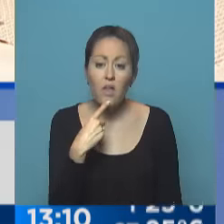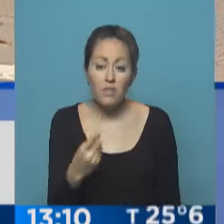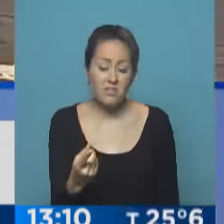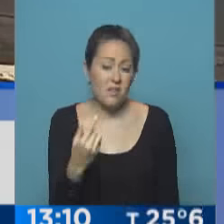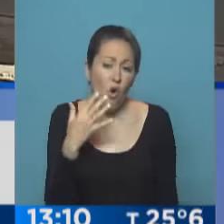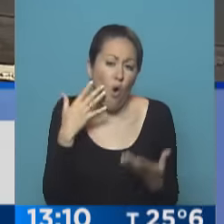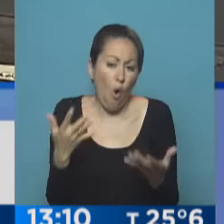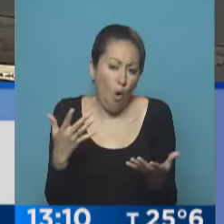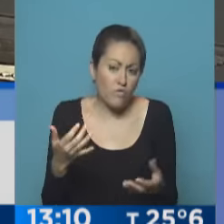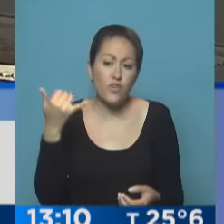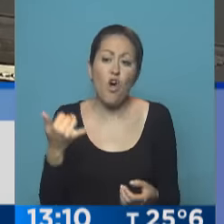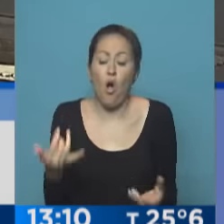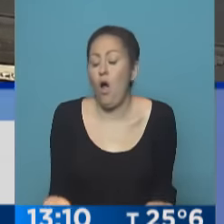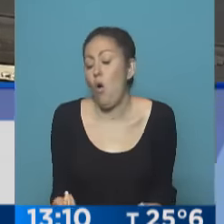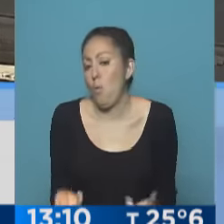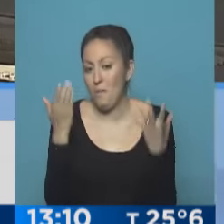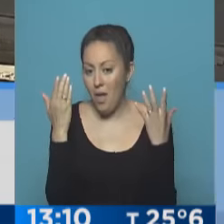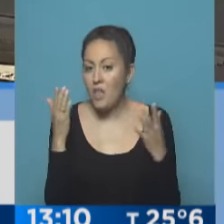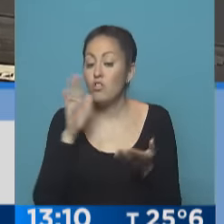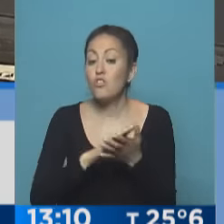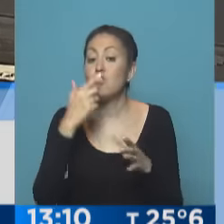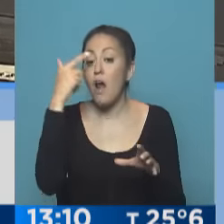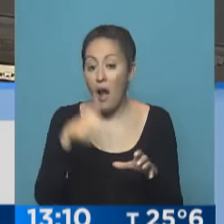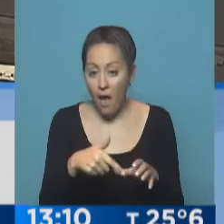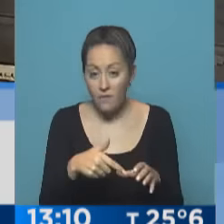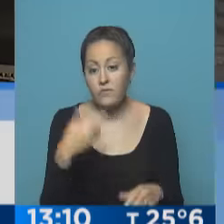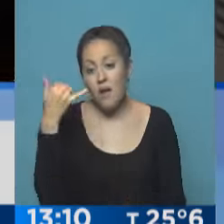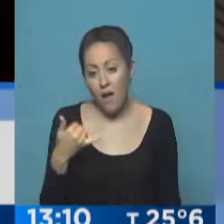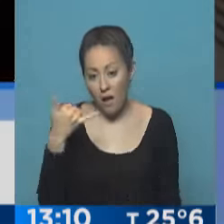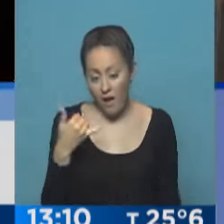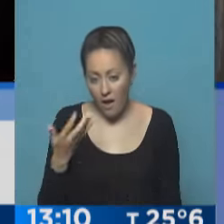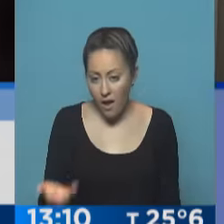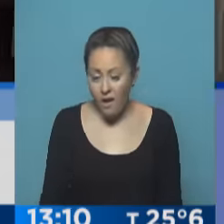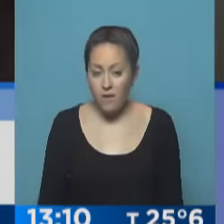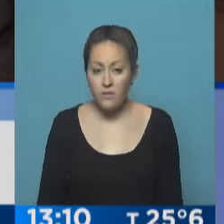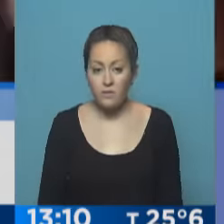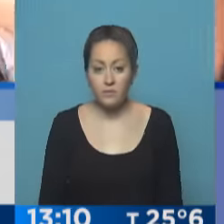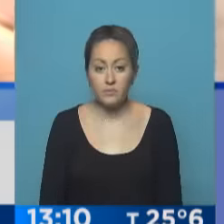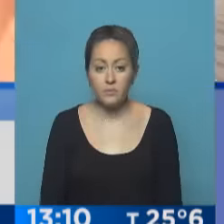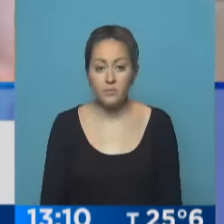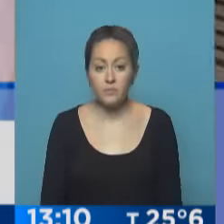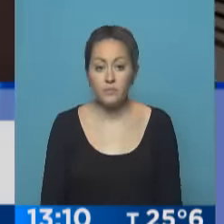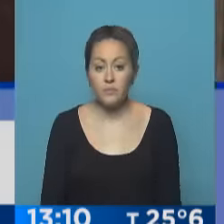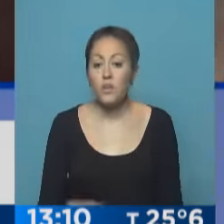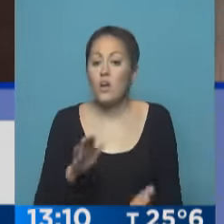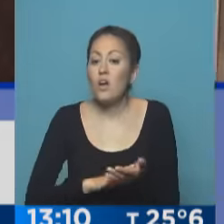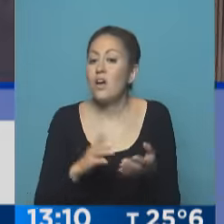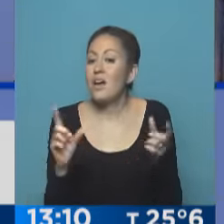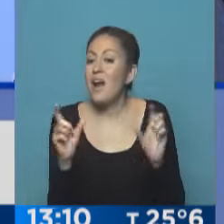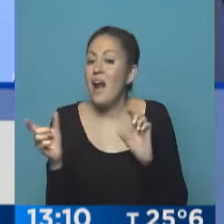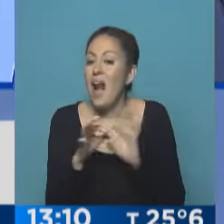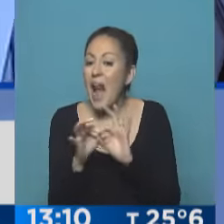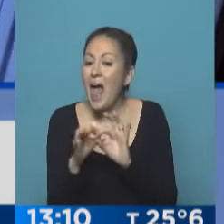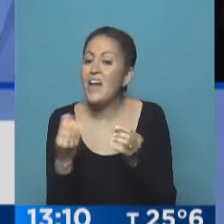esto va a tener un impacto también en combustibles eh y y va a haber un aumento en correlación a este a esta devaluación en el precio de